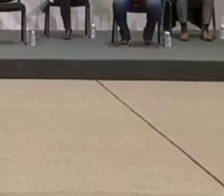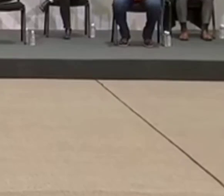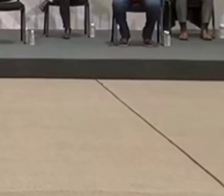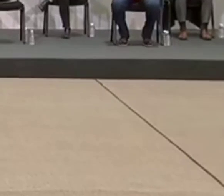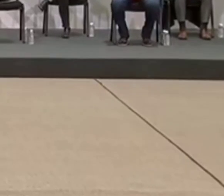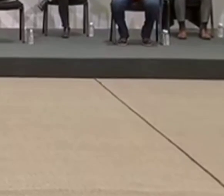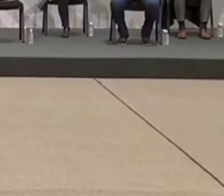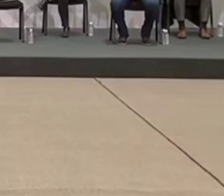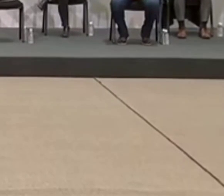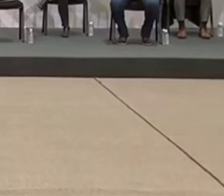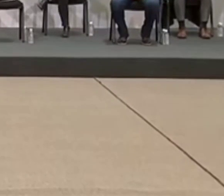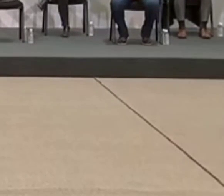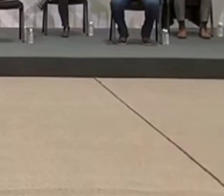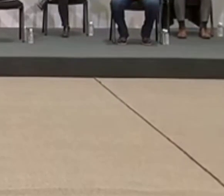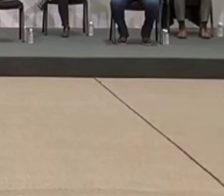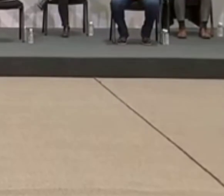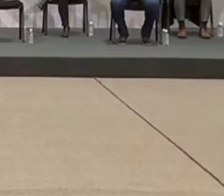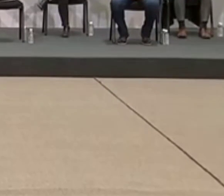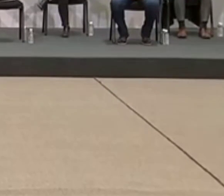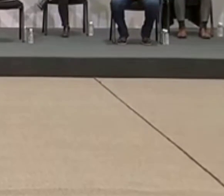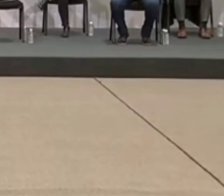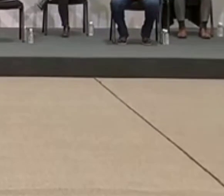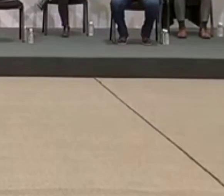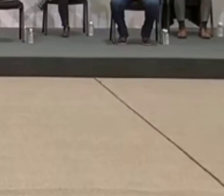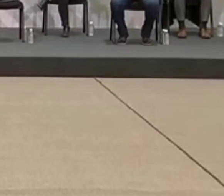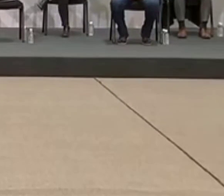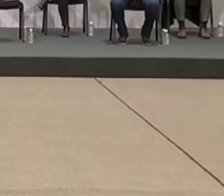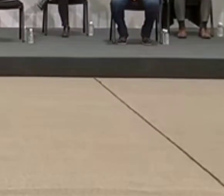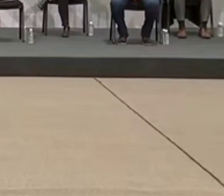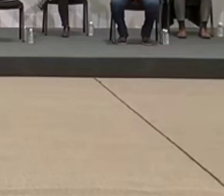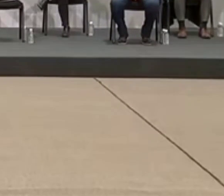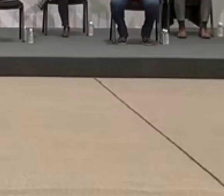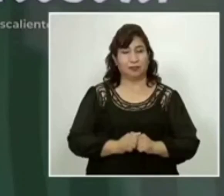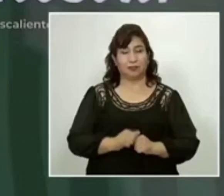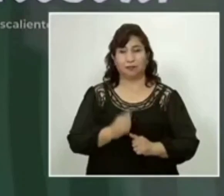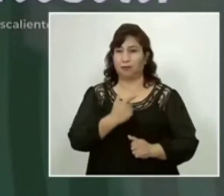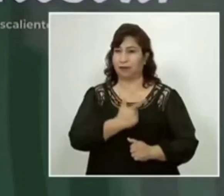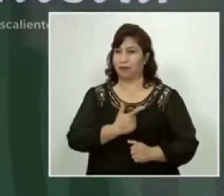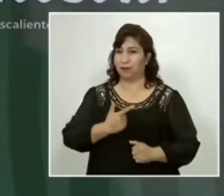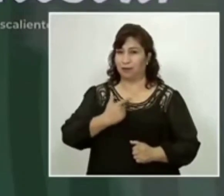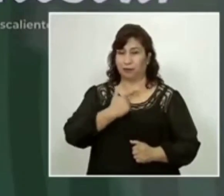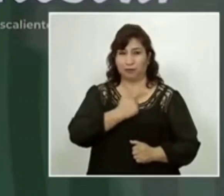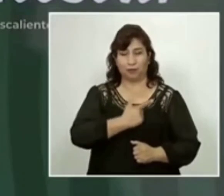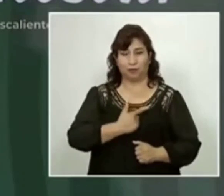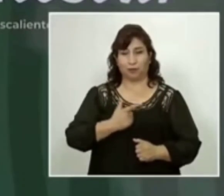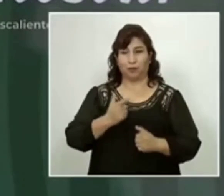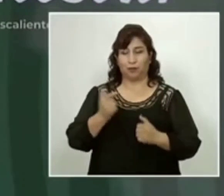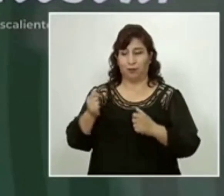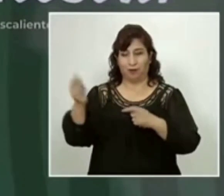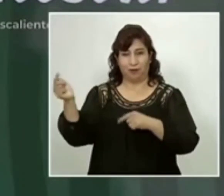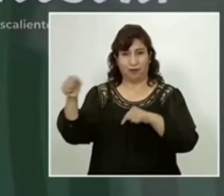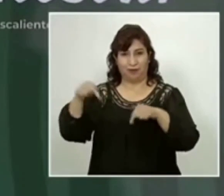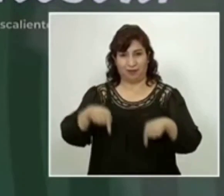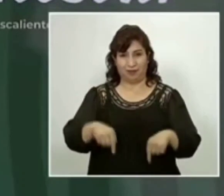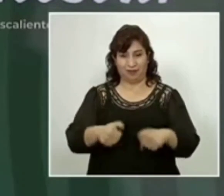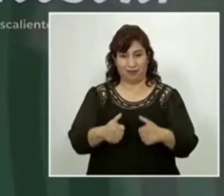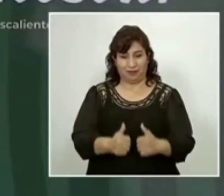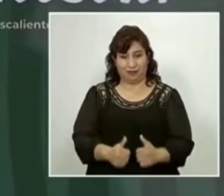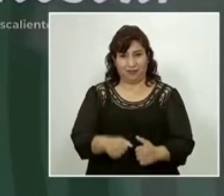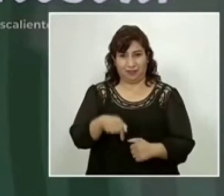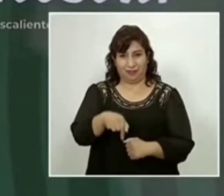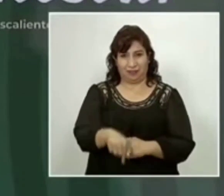Amigas, amigos de Aguascalientes, me da mucho gusto estar en este